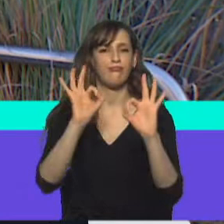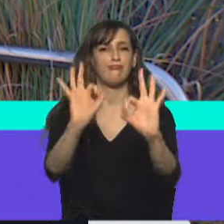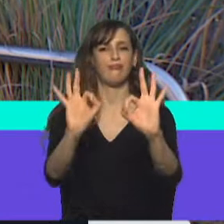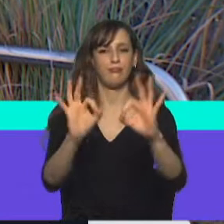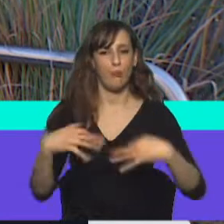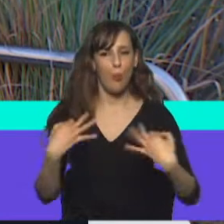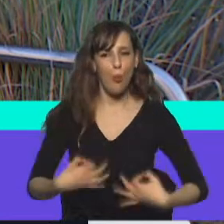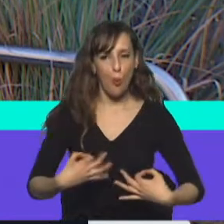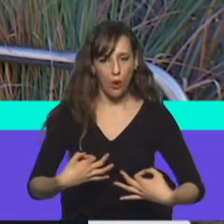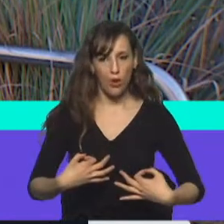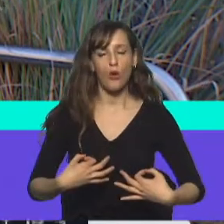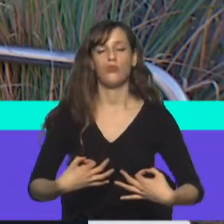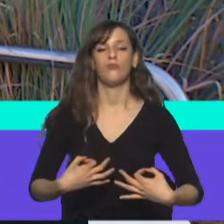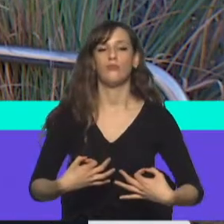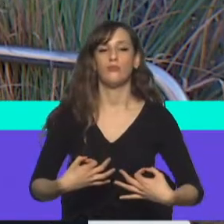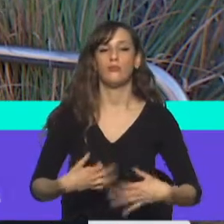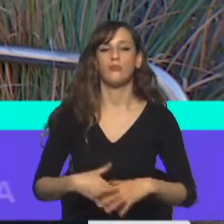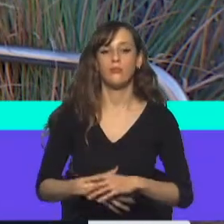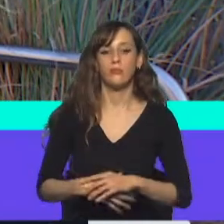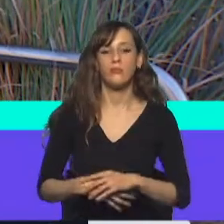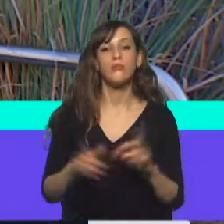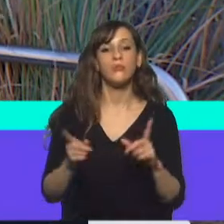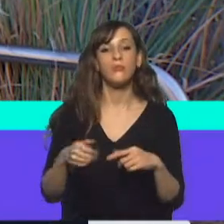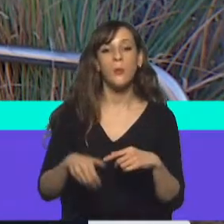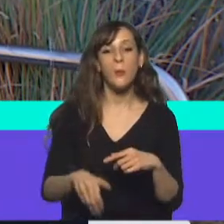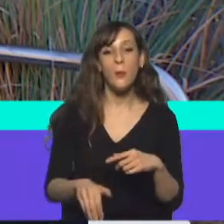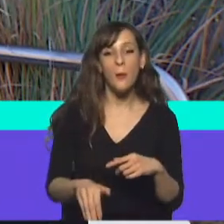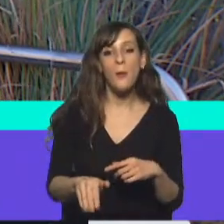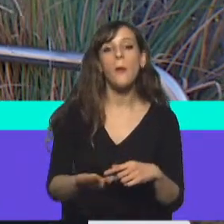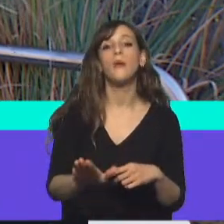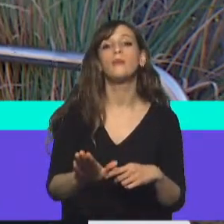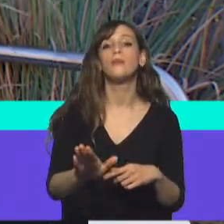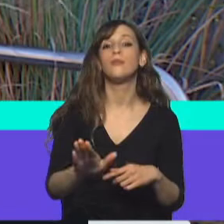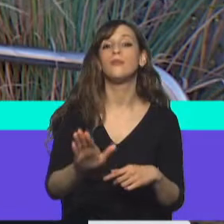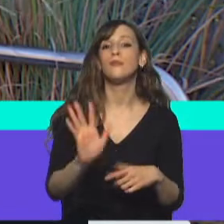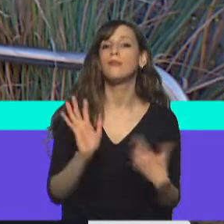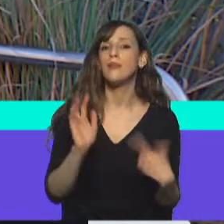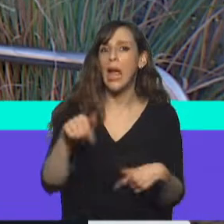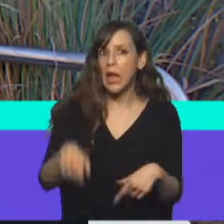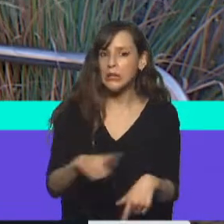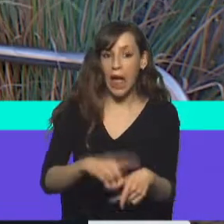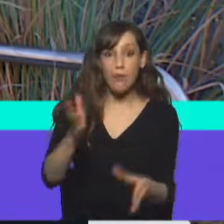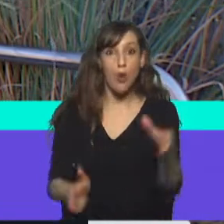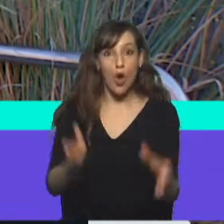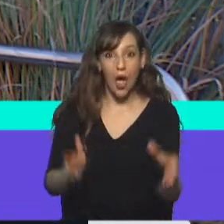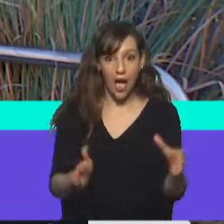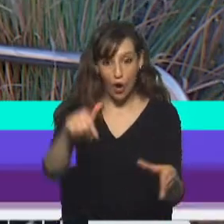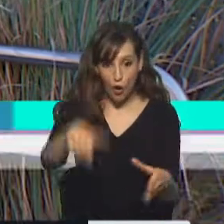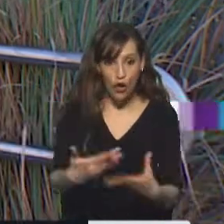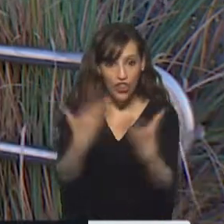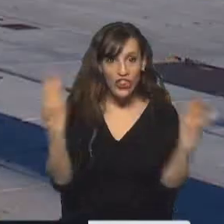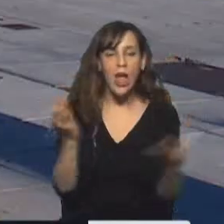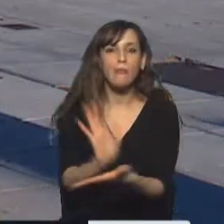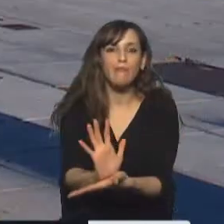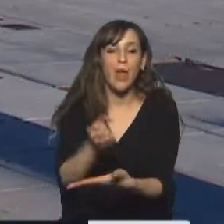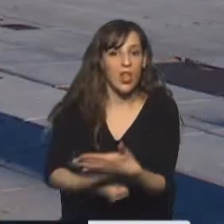que obviamente nos va a permitir seguir transitando este gran desafío que tenemos con